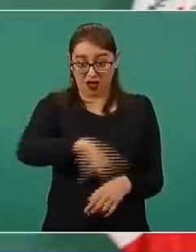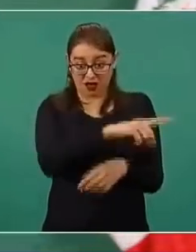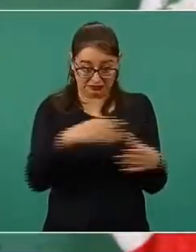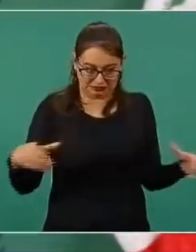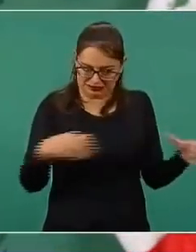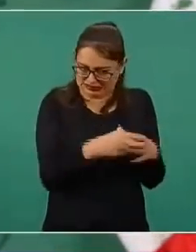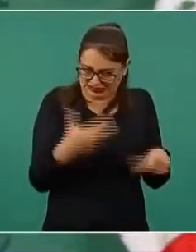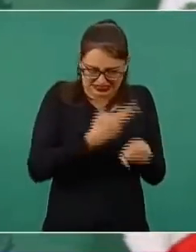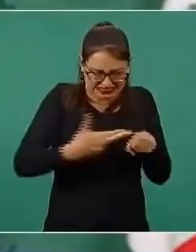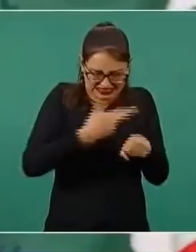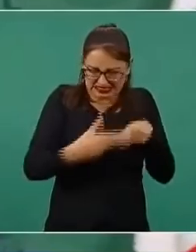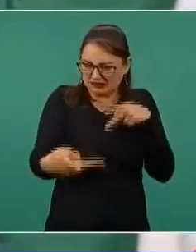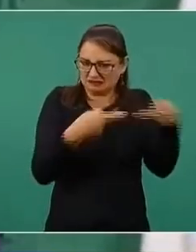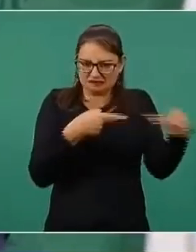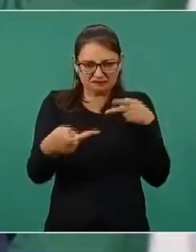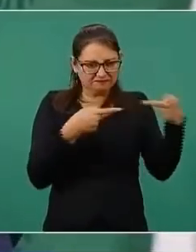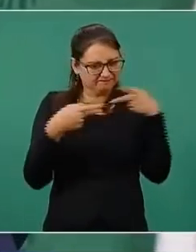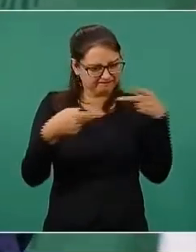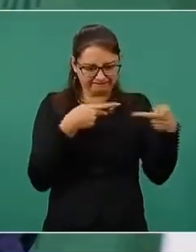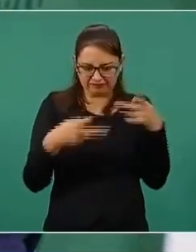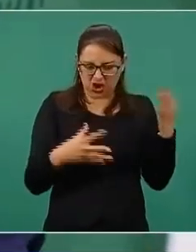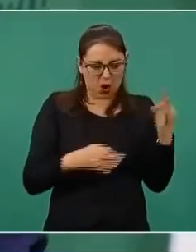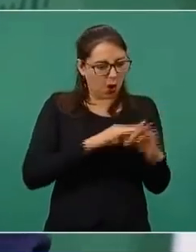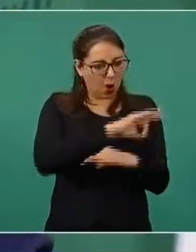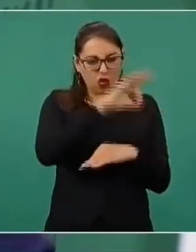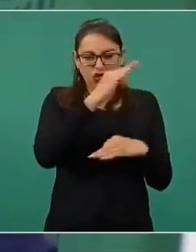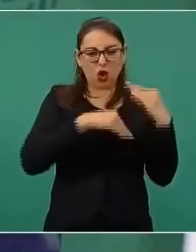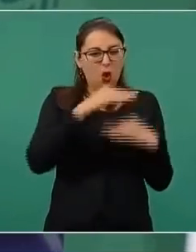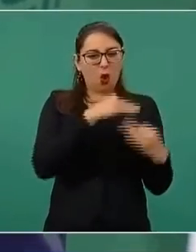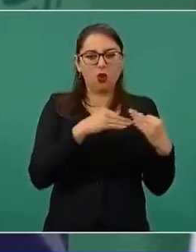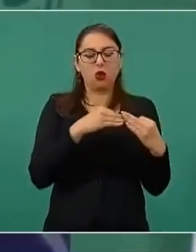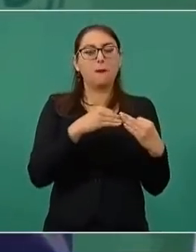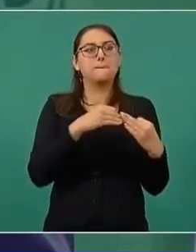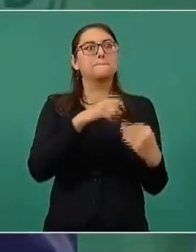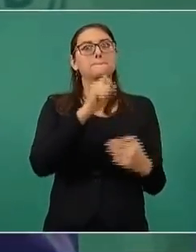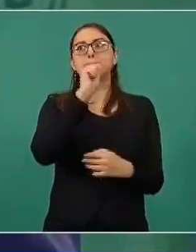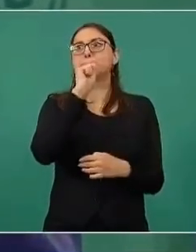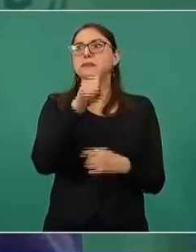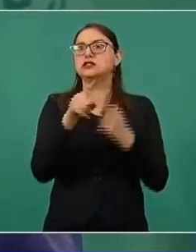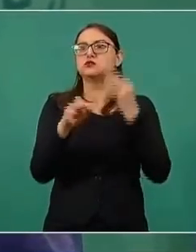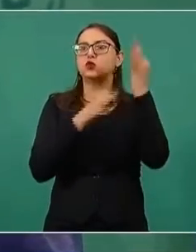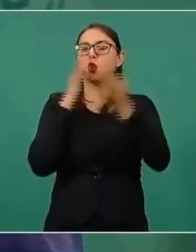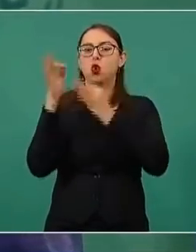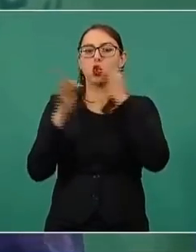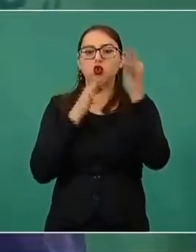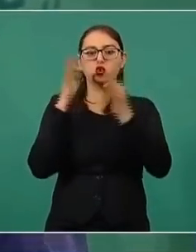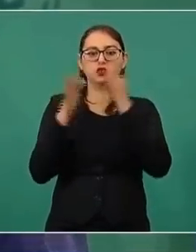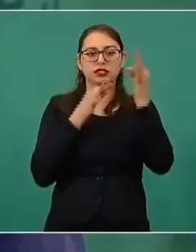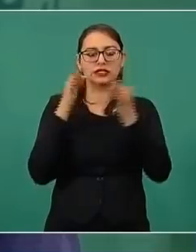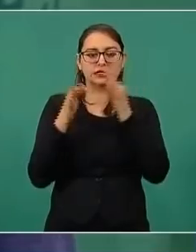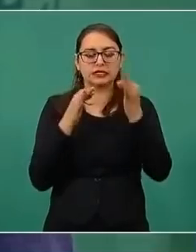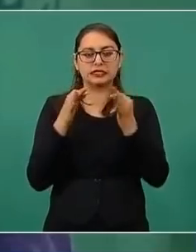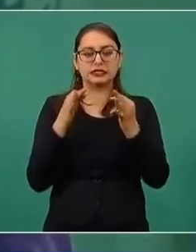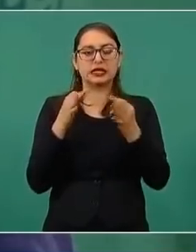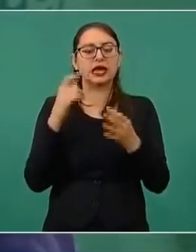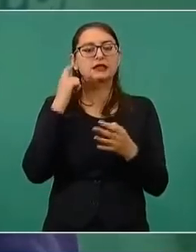hasta una conductora de noticias en Televisa al día siguiente de la